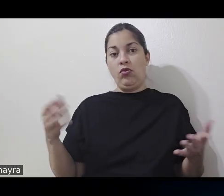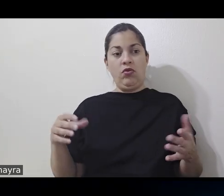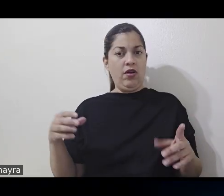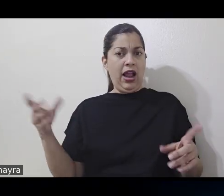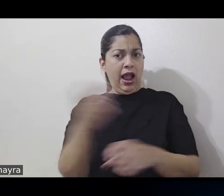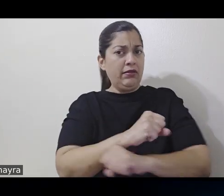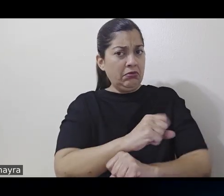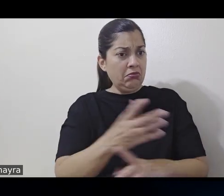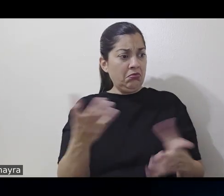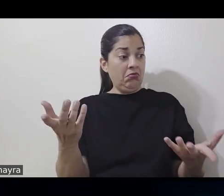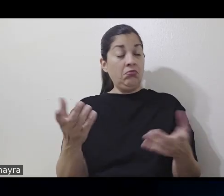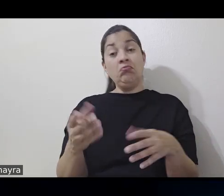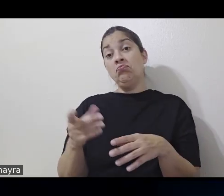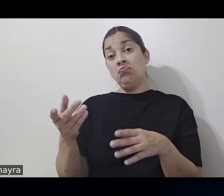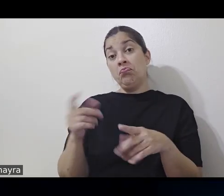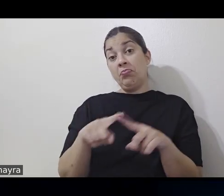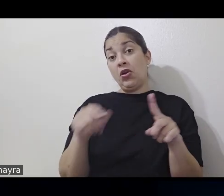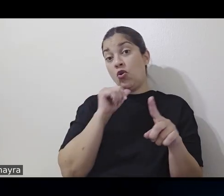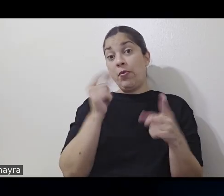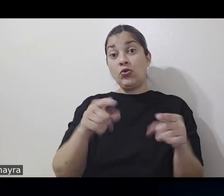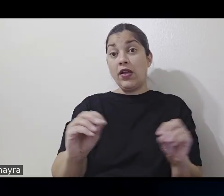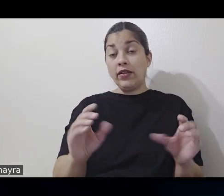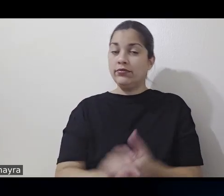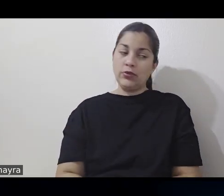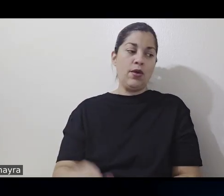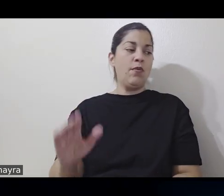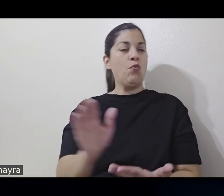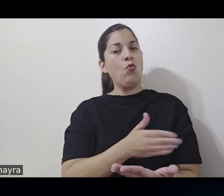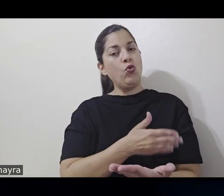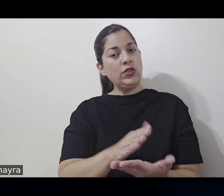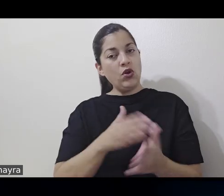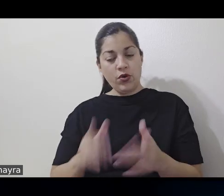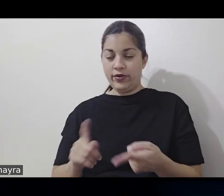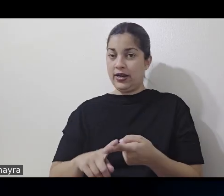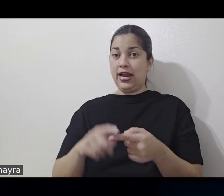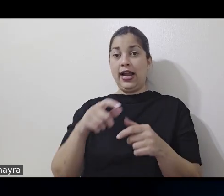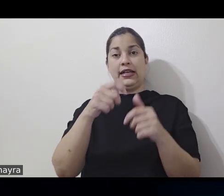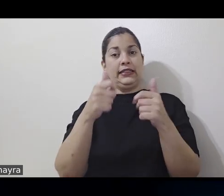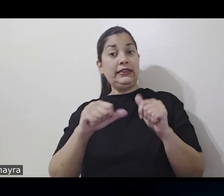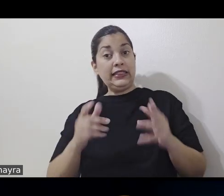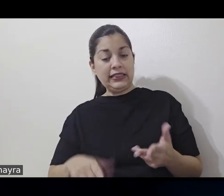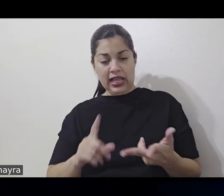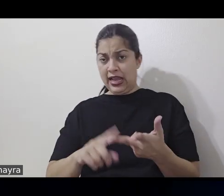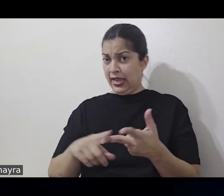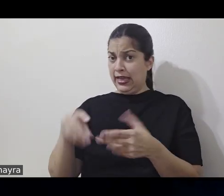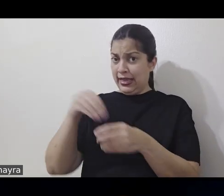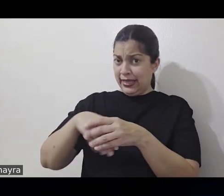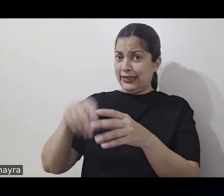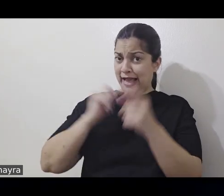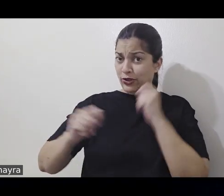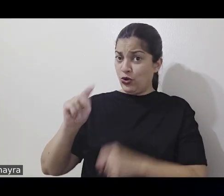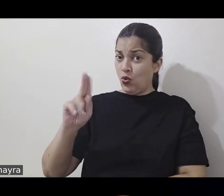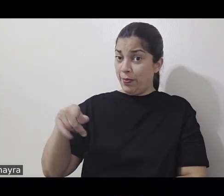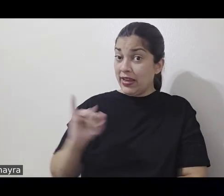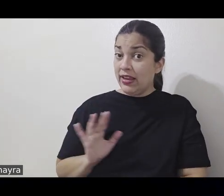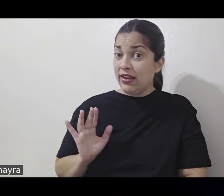aparentemente pues no pasó nada. Pues son músicos, artistas, el teatro de la Yupi, o sea, también hay tantos elementos